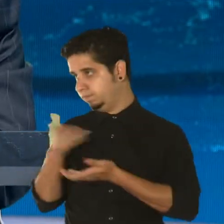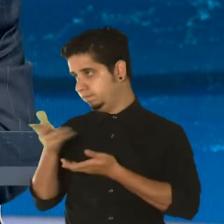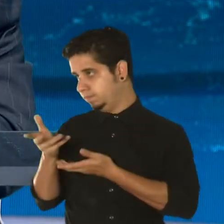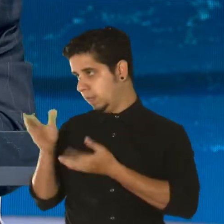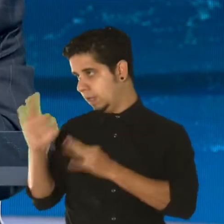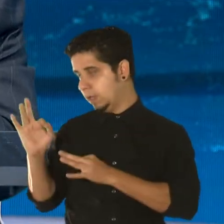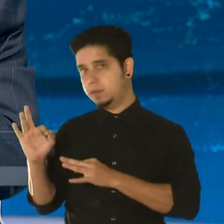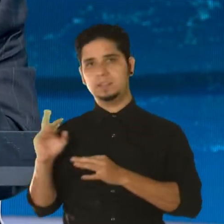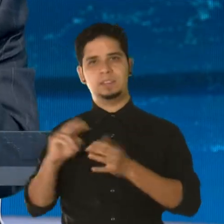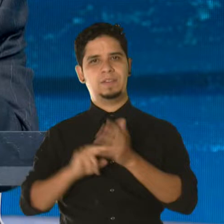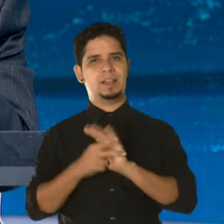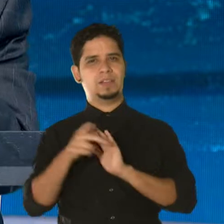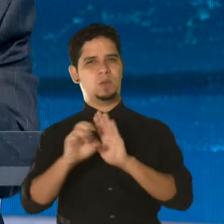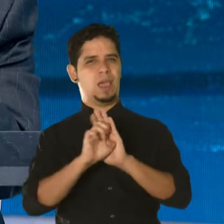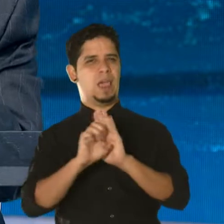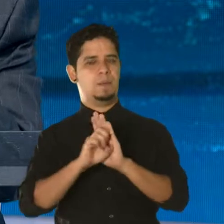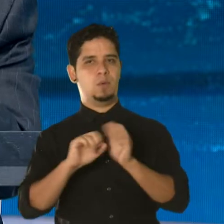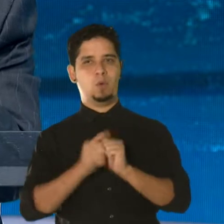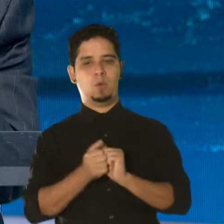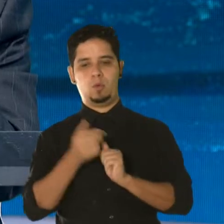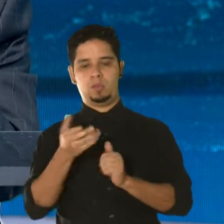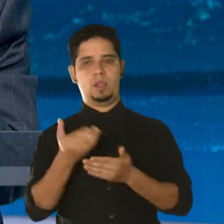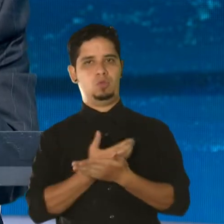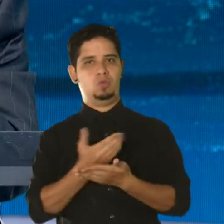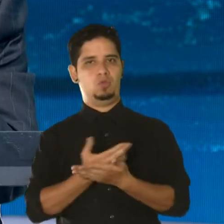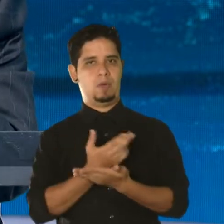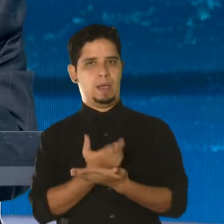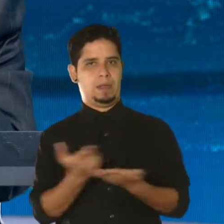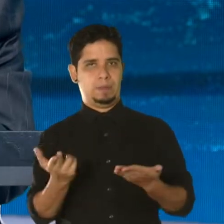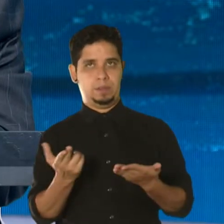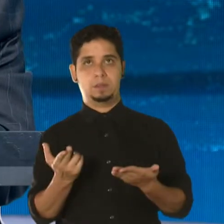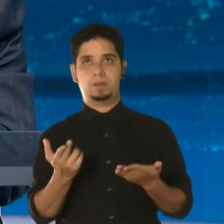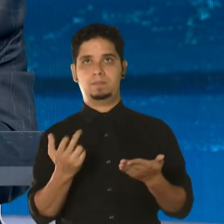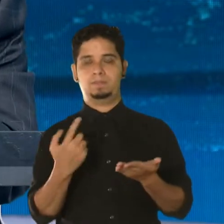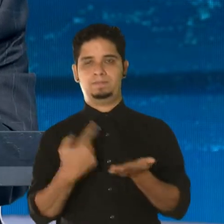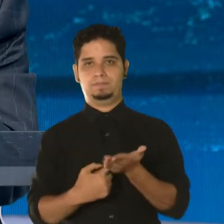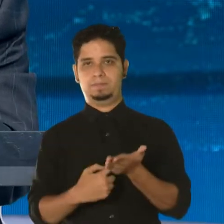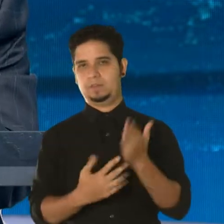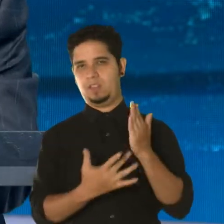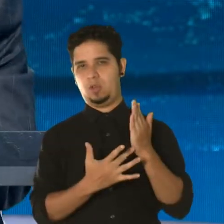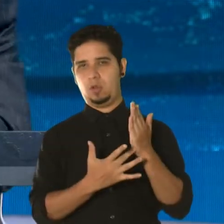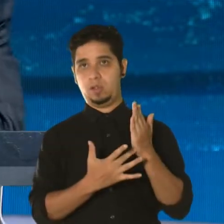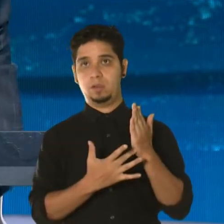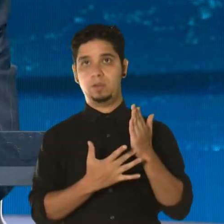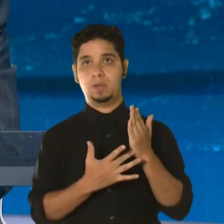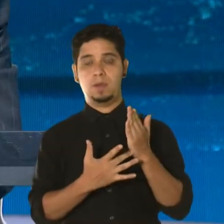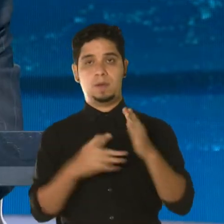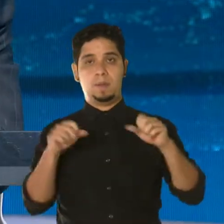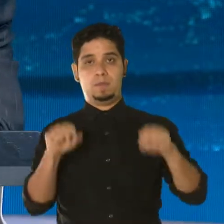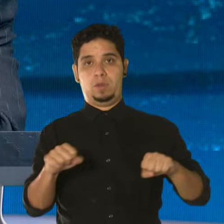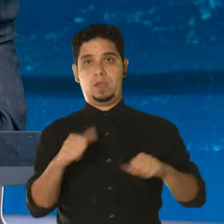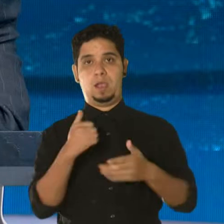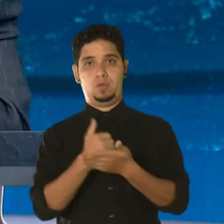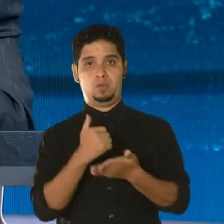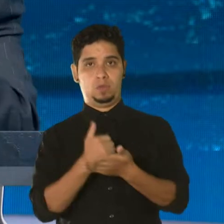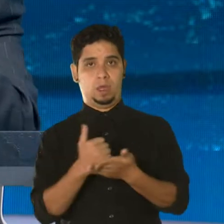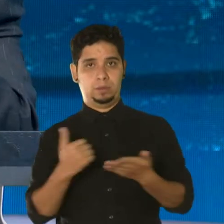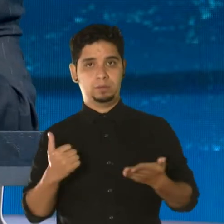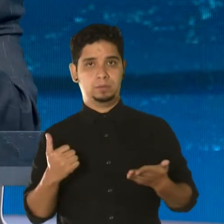ejemplo de cómo estas herramientas que estoy hablando, ¿verdad? Una de ellas que es la tecnología, permite